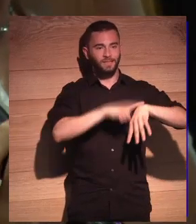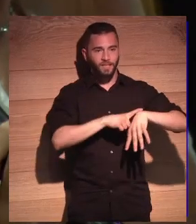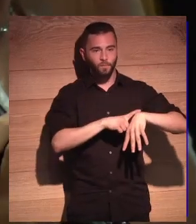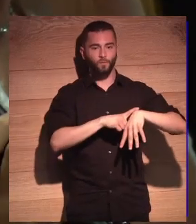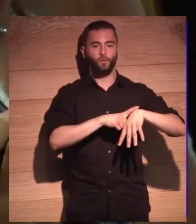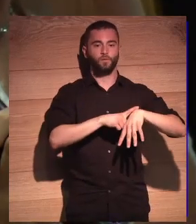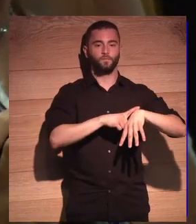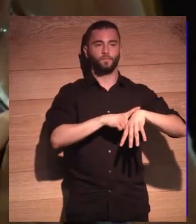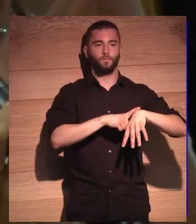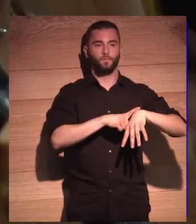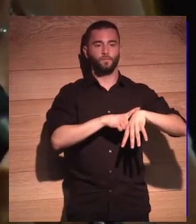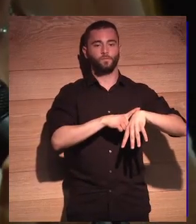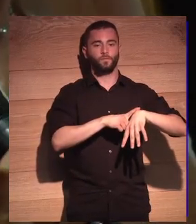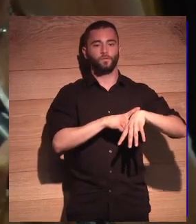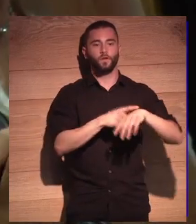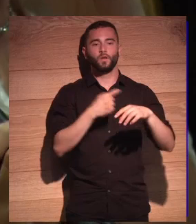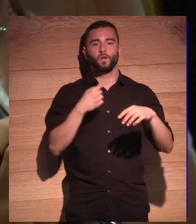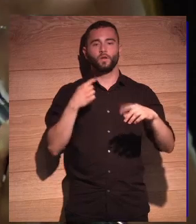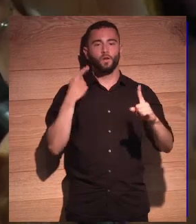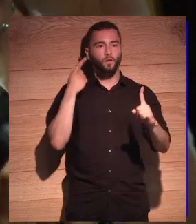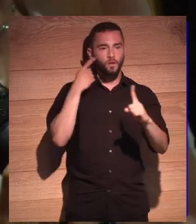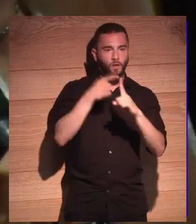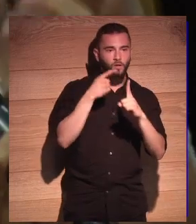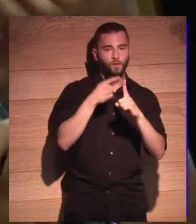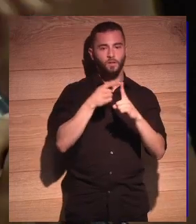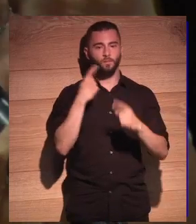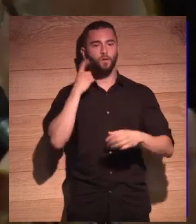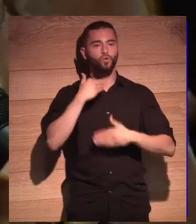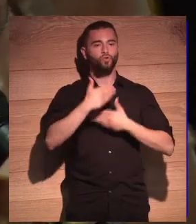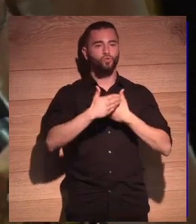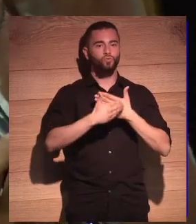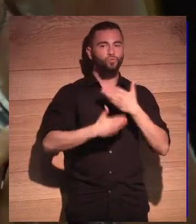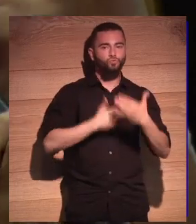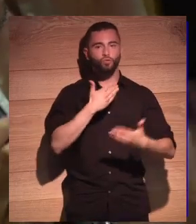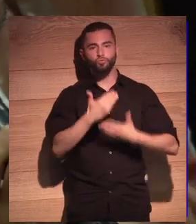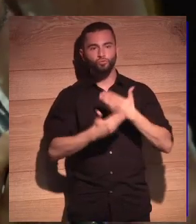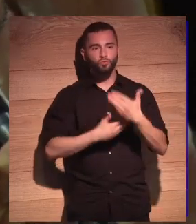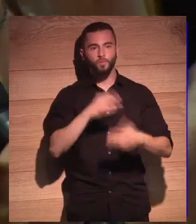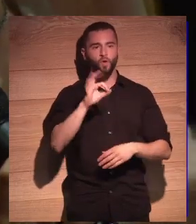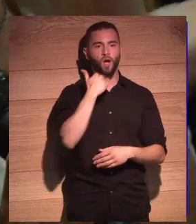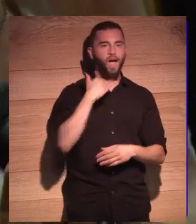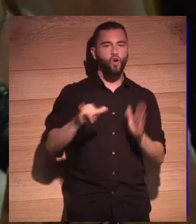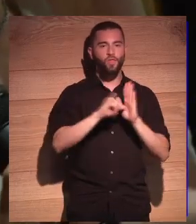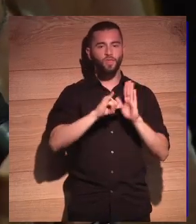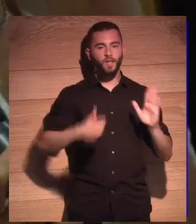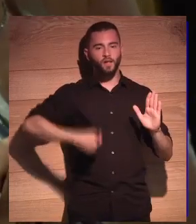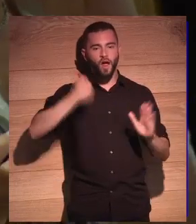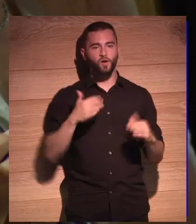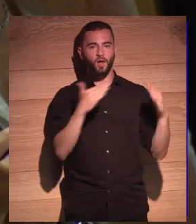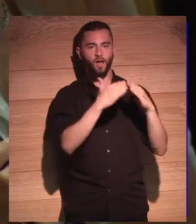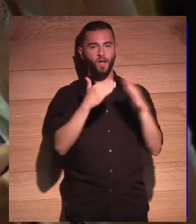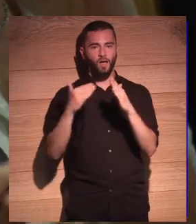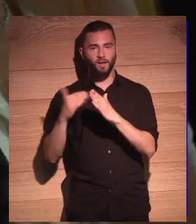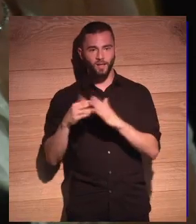en la que se espere cierta cotidianeidad o un tacto más cercano de la gente en sus casas con esta